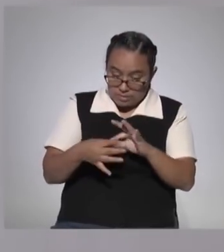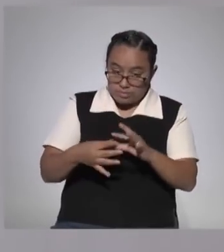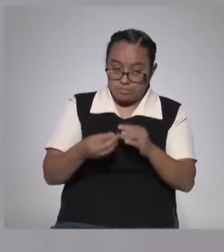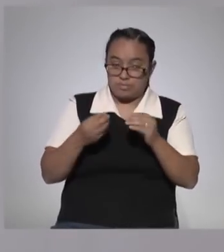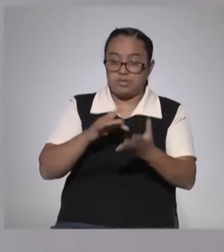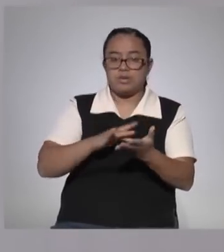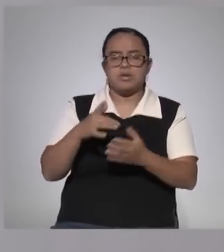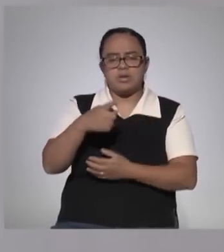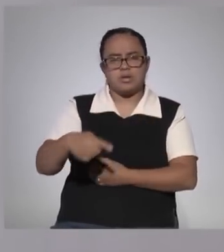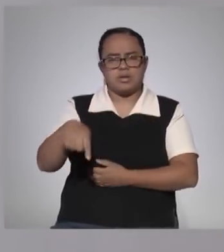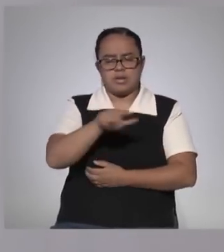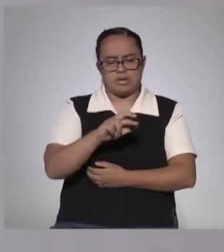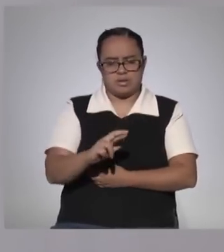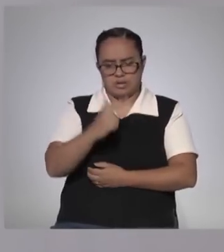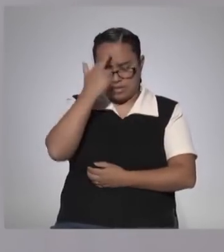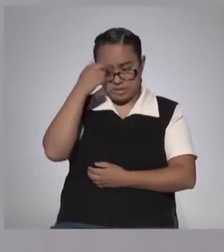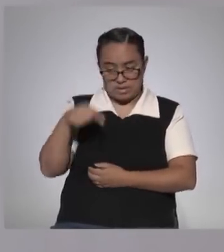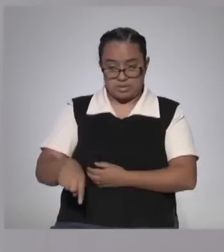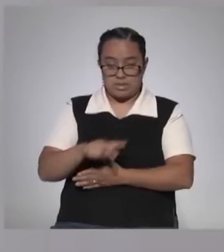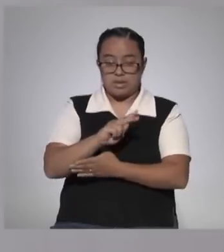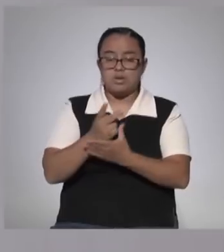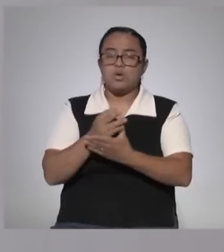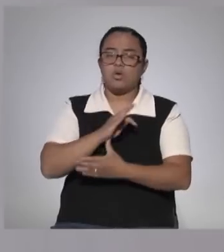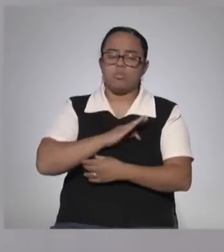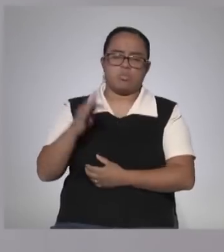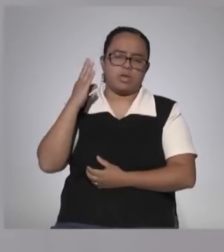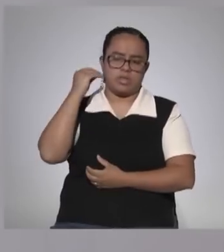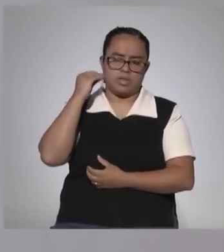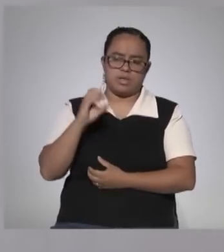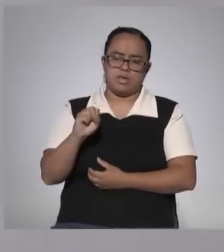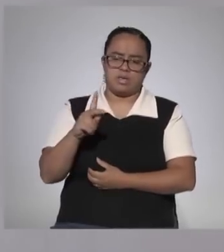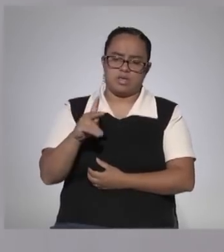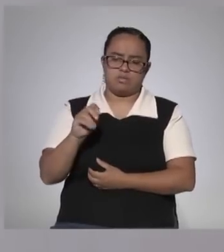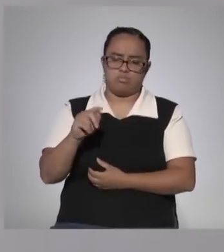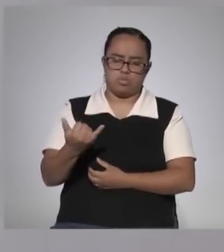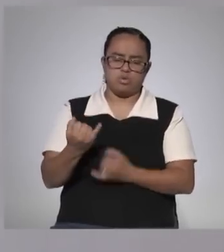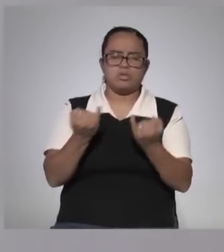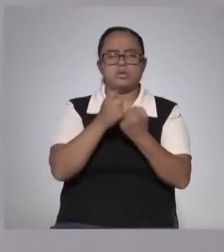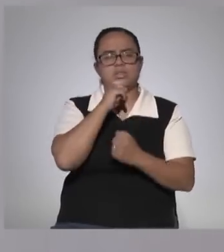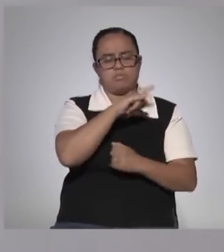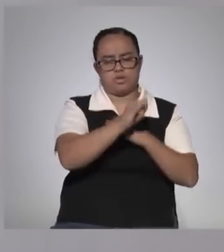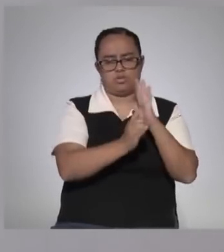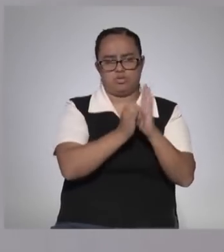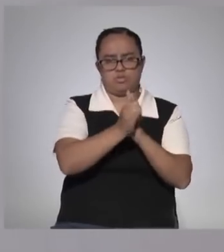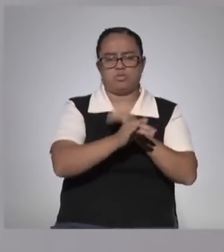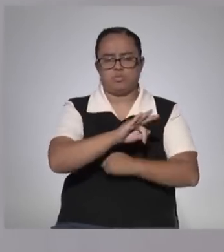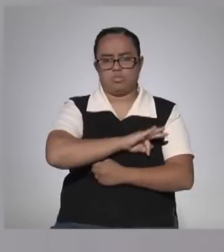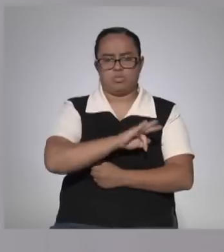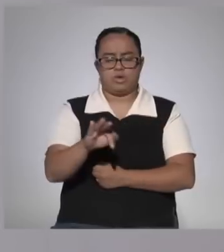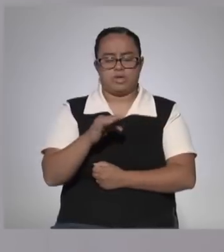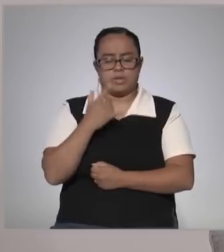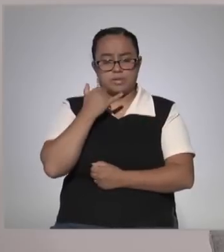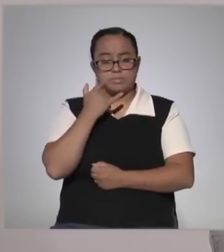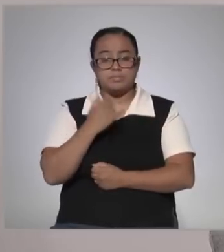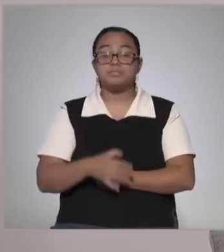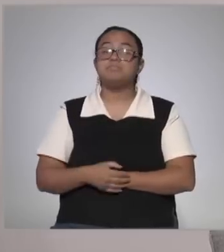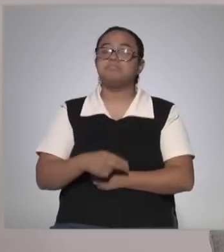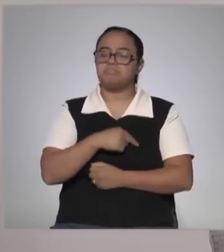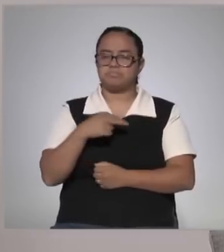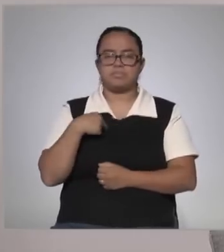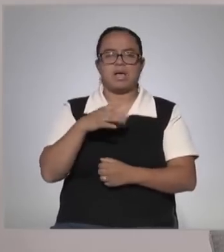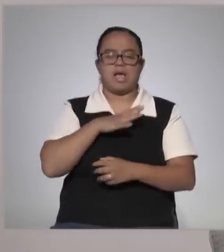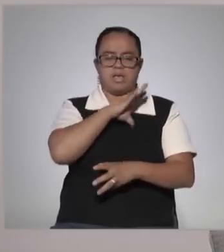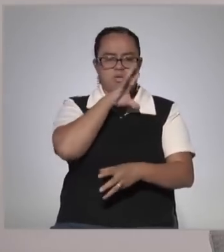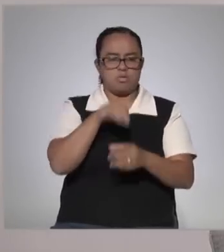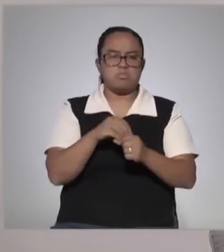recuerden que pueden ver este capítulo en Spotify y en YouTube también. Así es, estamos presentes en todas las redes